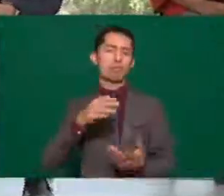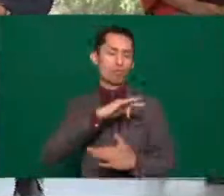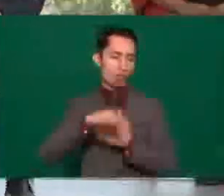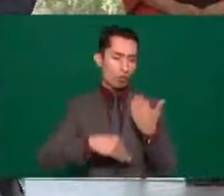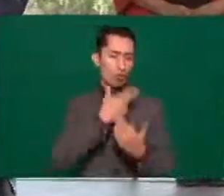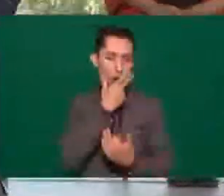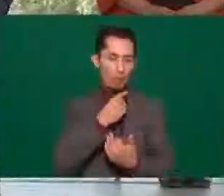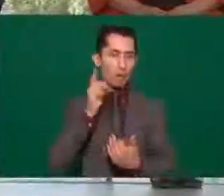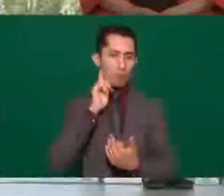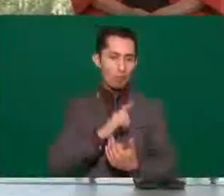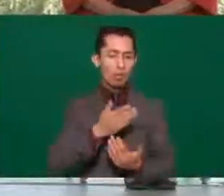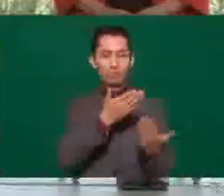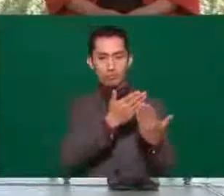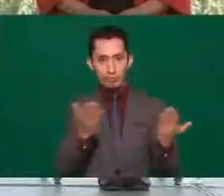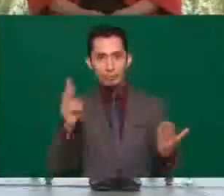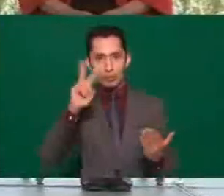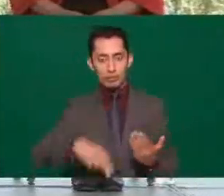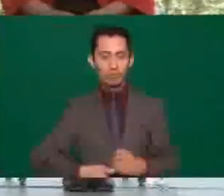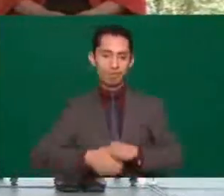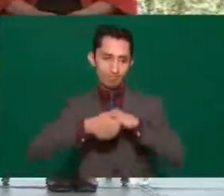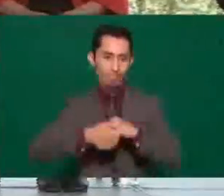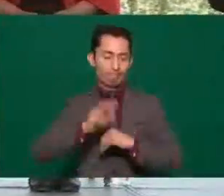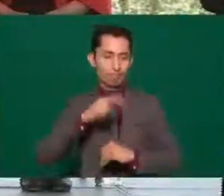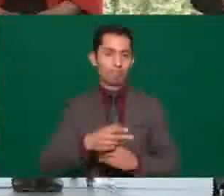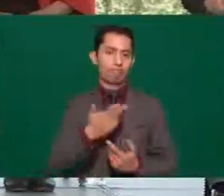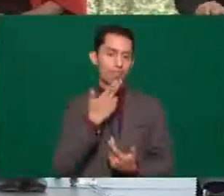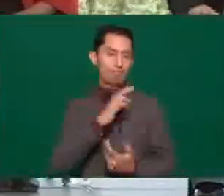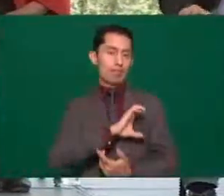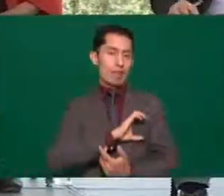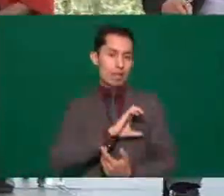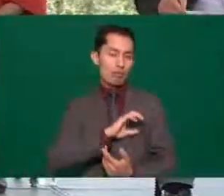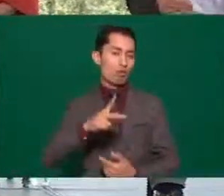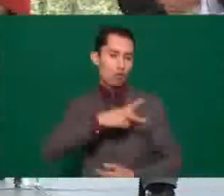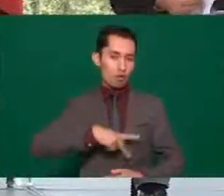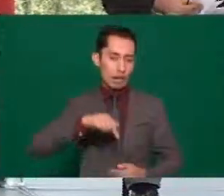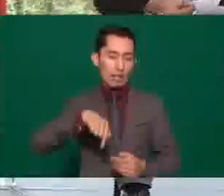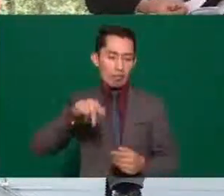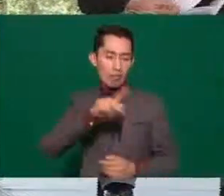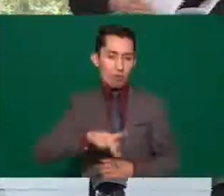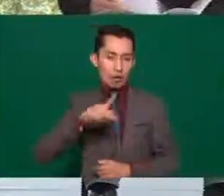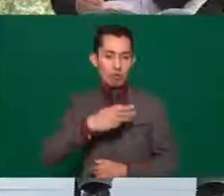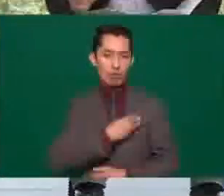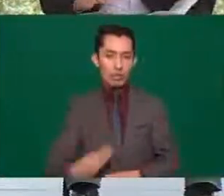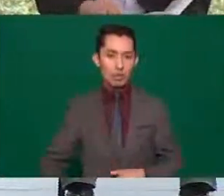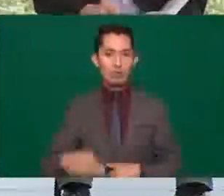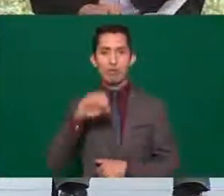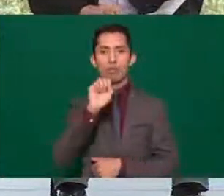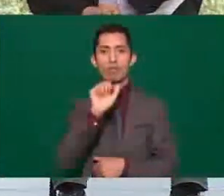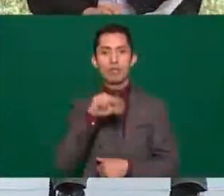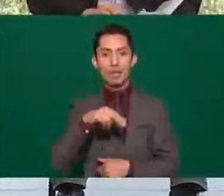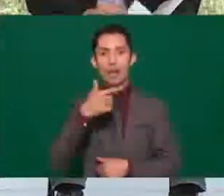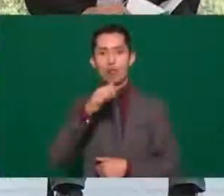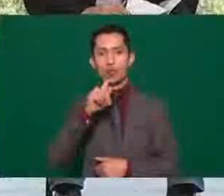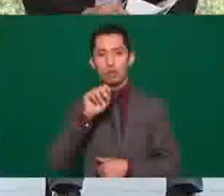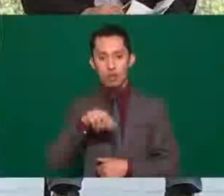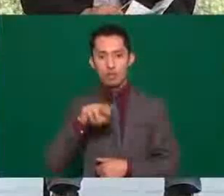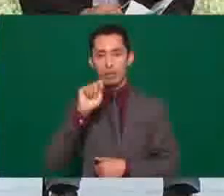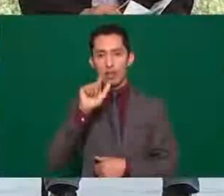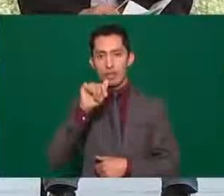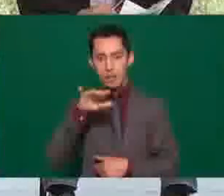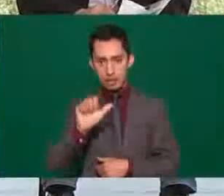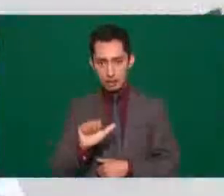los presentes, saludamos con mucho aprecio a todo el pueblo de San Agustín Tlaxiaca. Señor